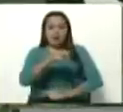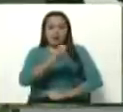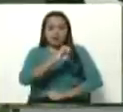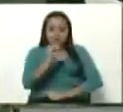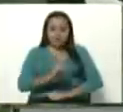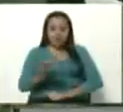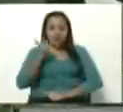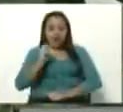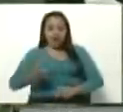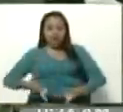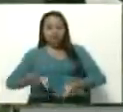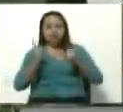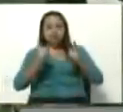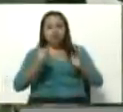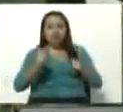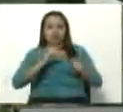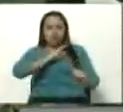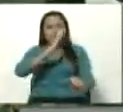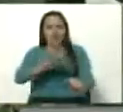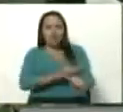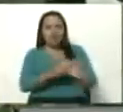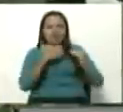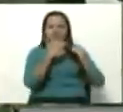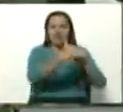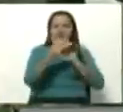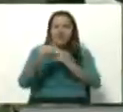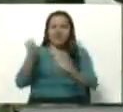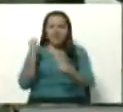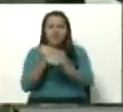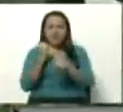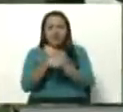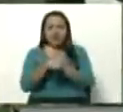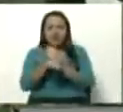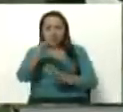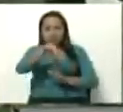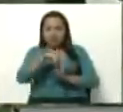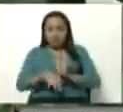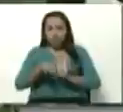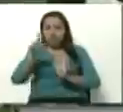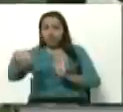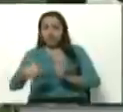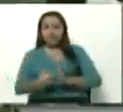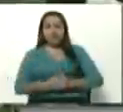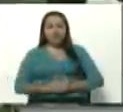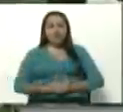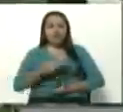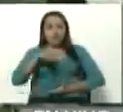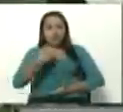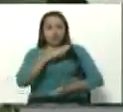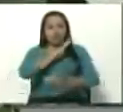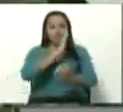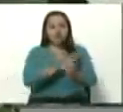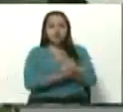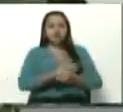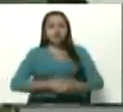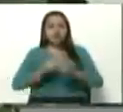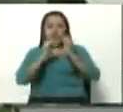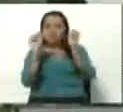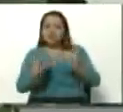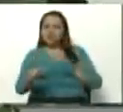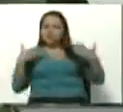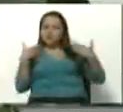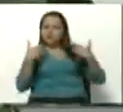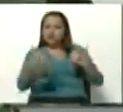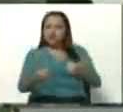podido fortalecer los niveles de producción, pero también hemos fortalecido un sistema de